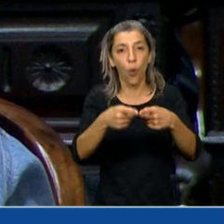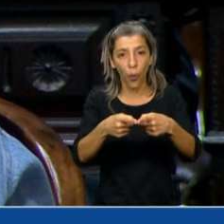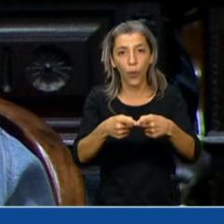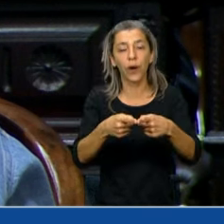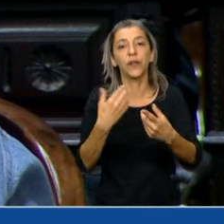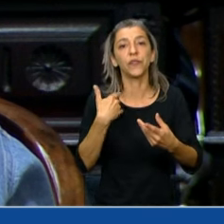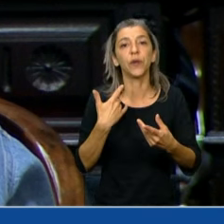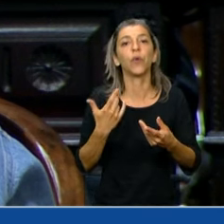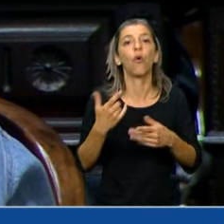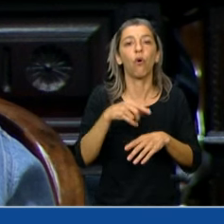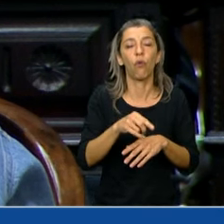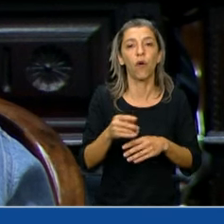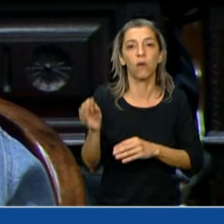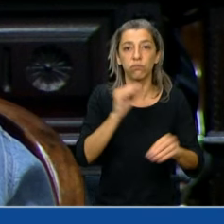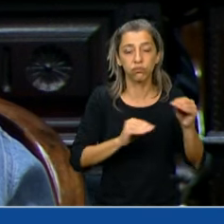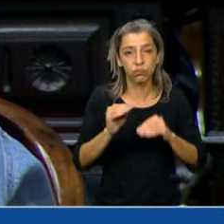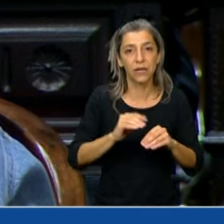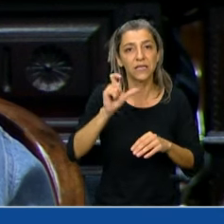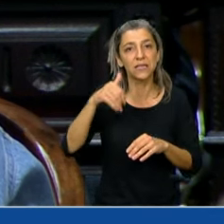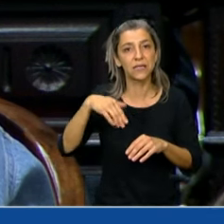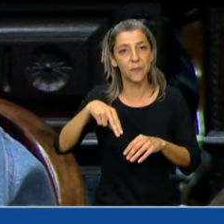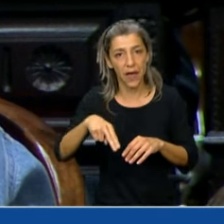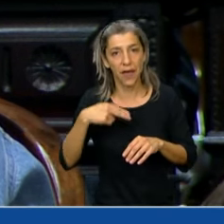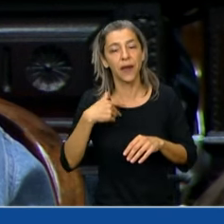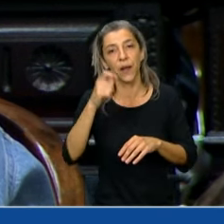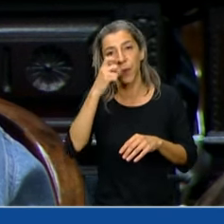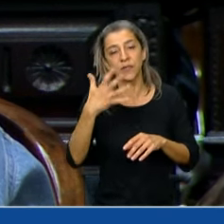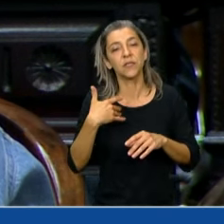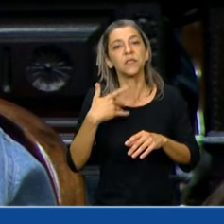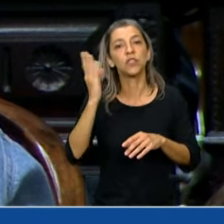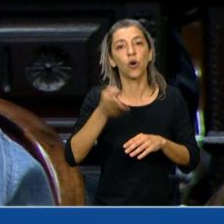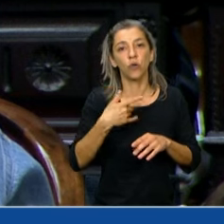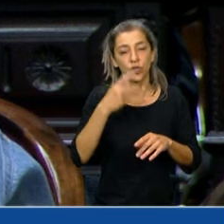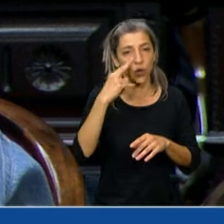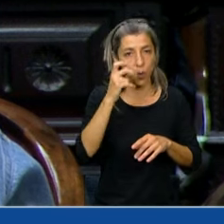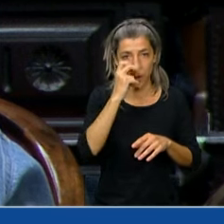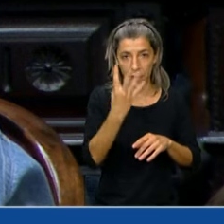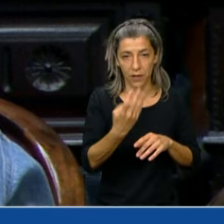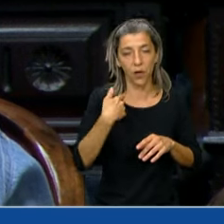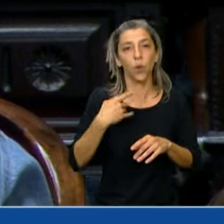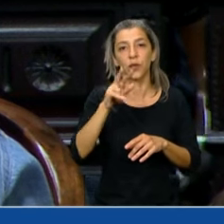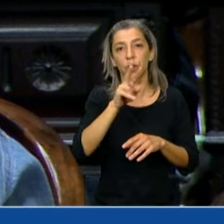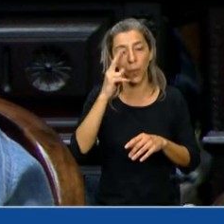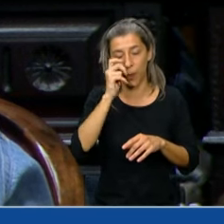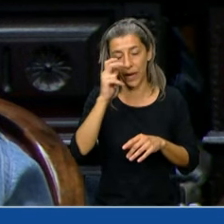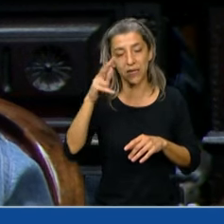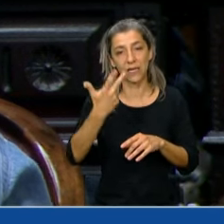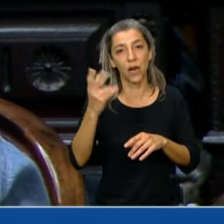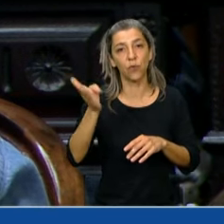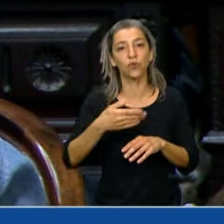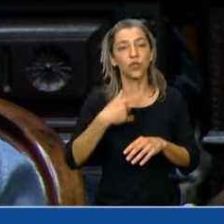proporcional de contenido mínimo Nacional cmn de 5% en 2024 de 23 en 202 y de